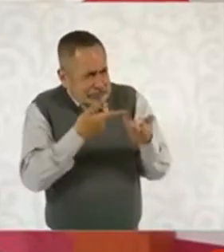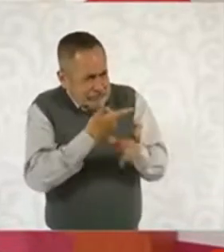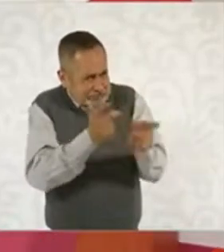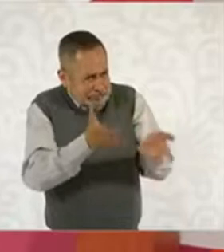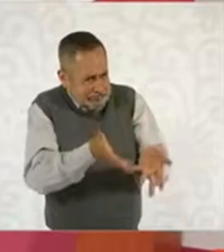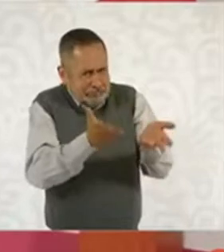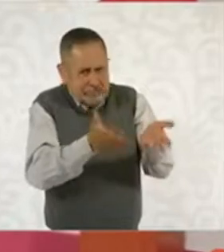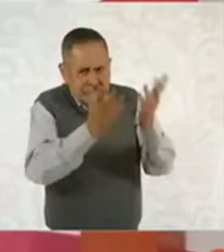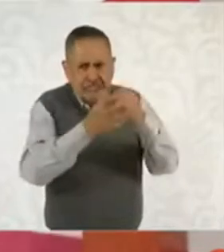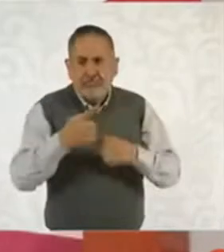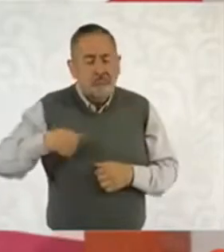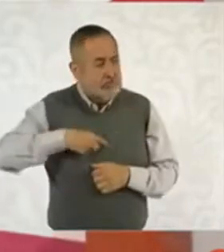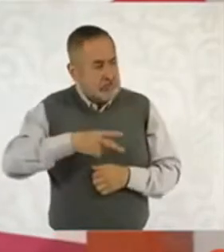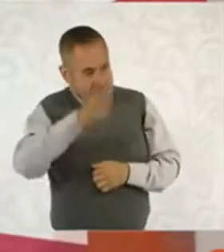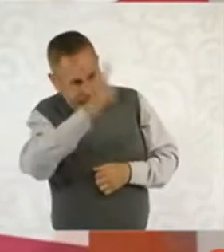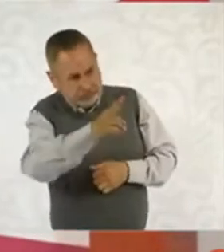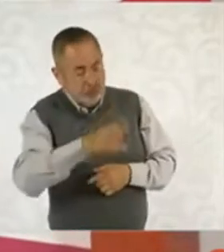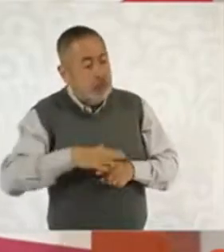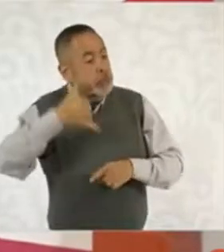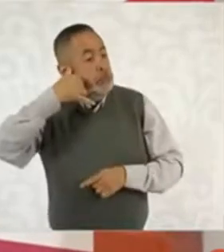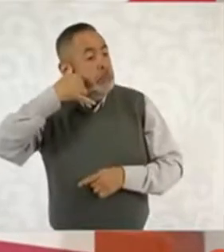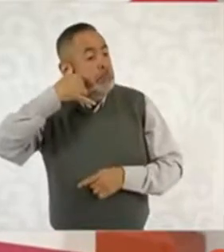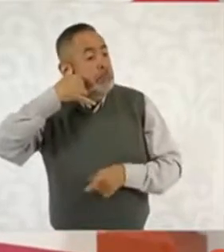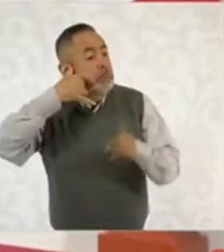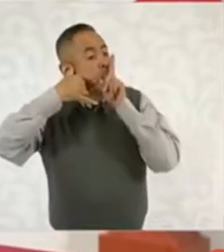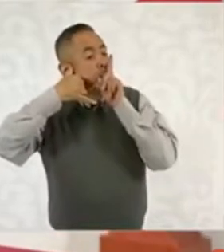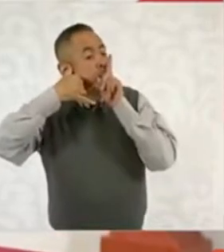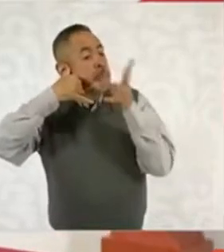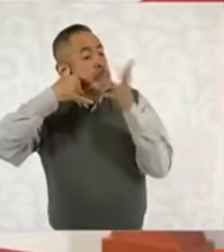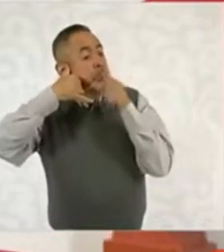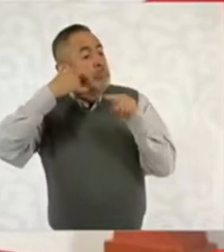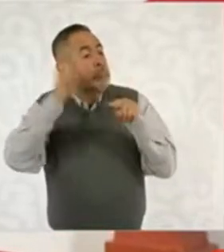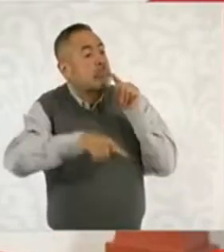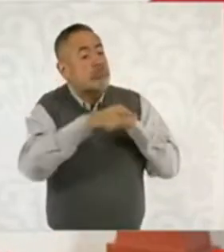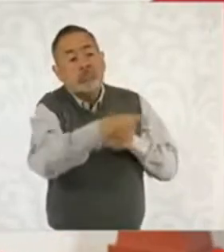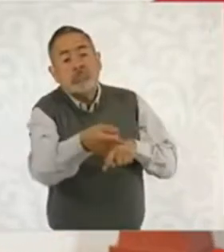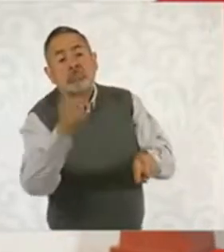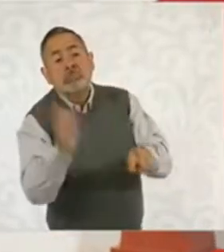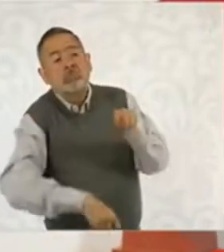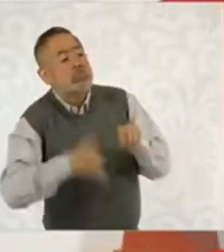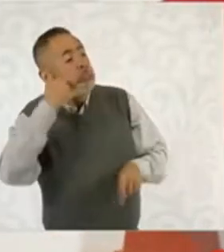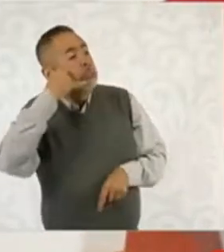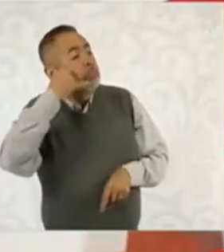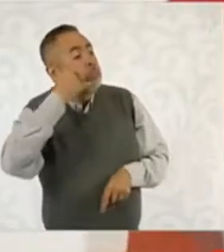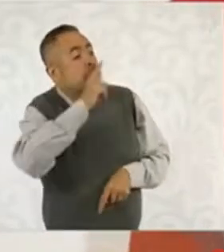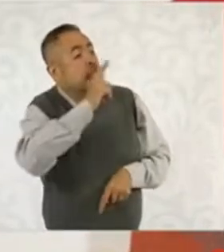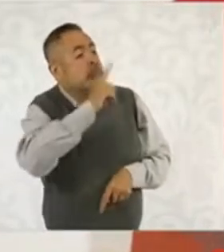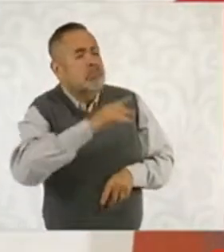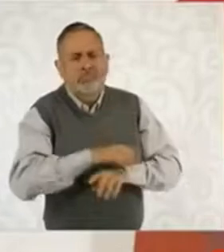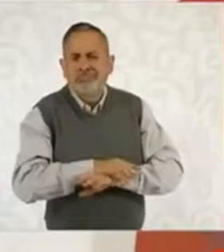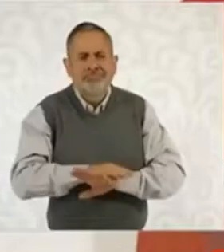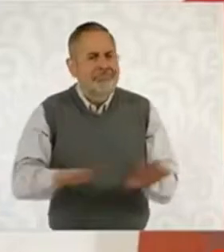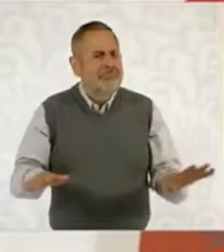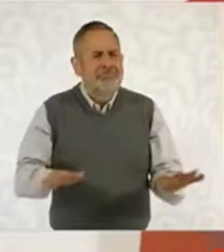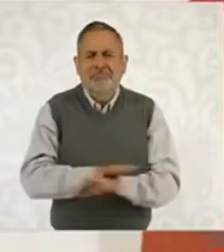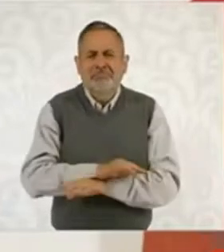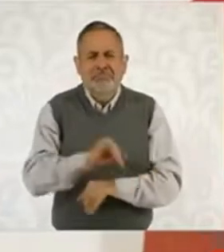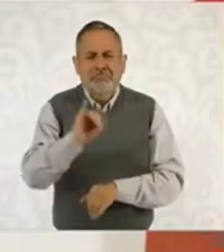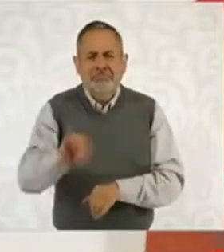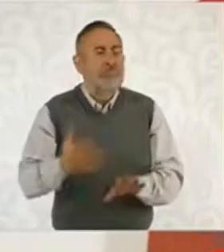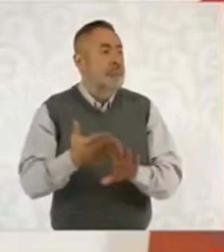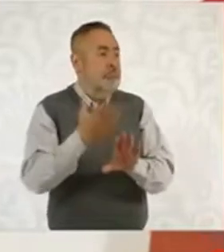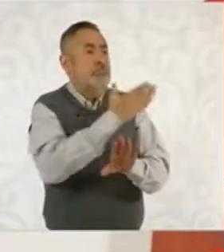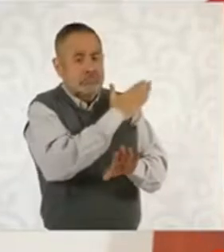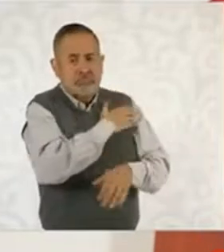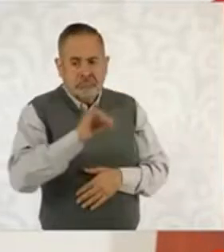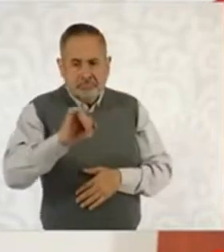No se censura a nadie, no se le habla por teléfono a nadie para decirle, oye, quita este reportero, quita esta persona. como era antes,